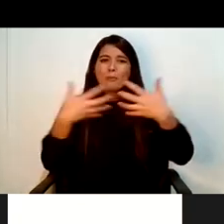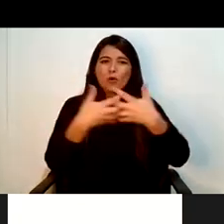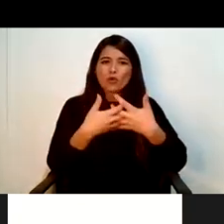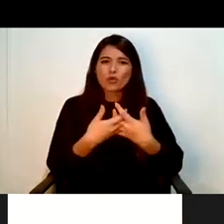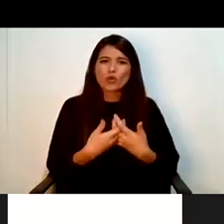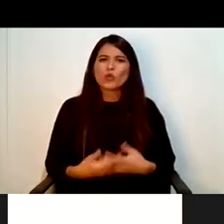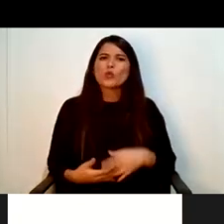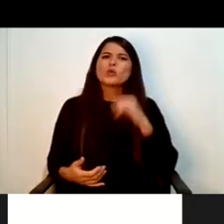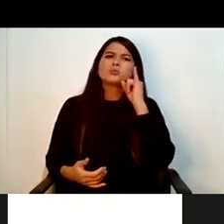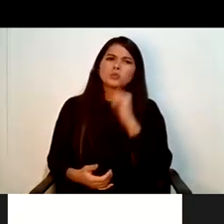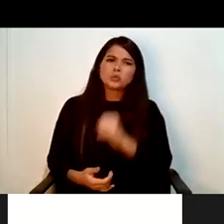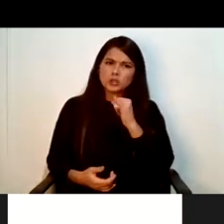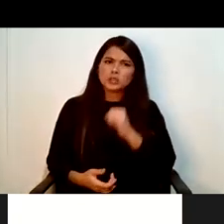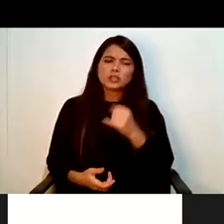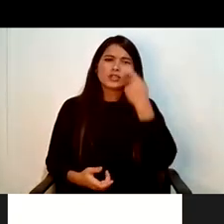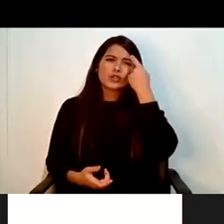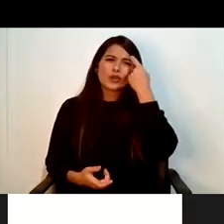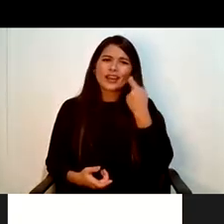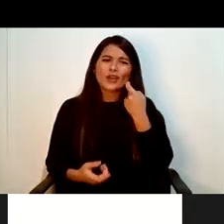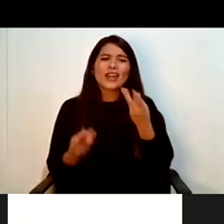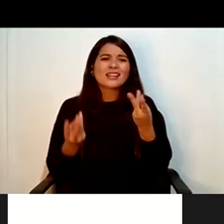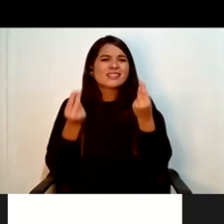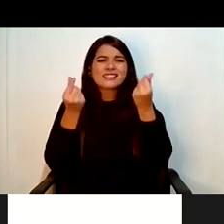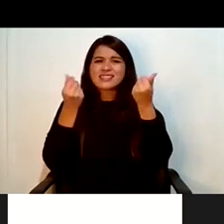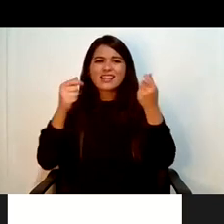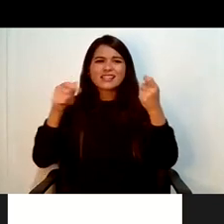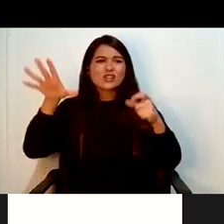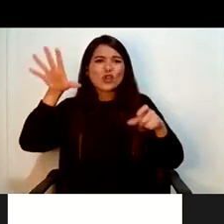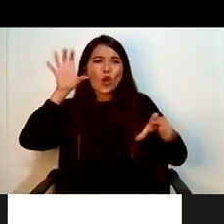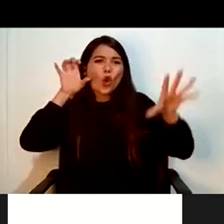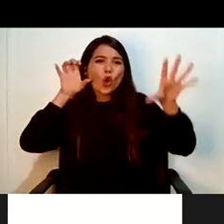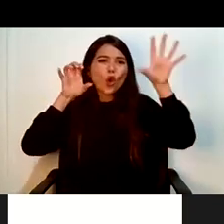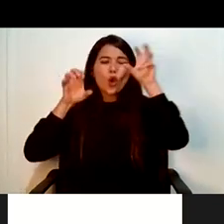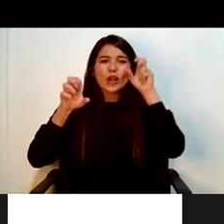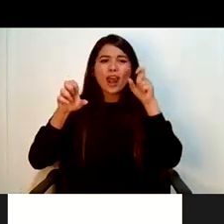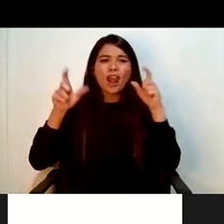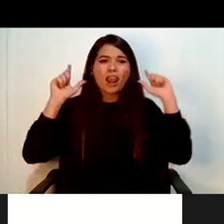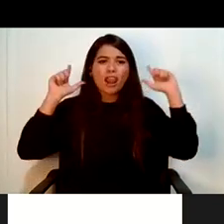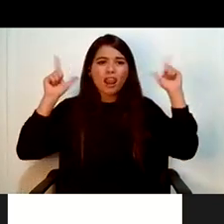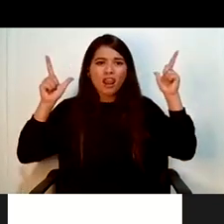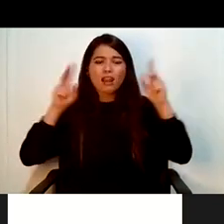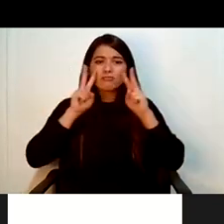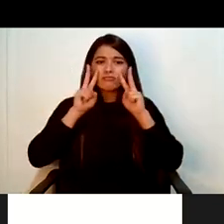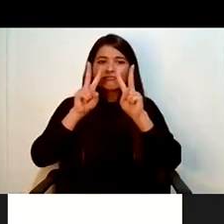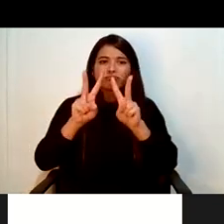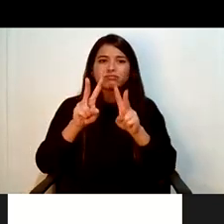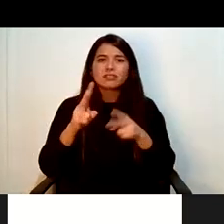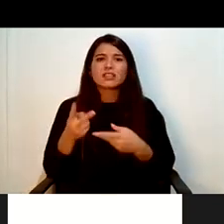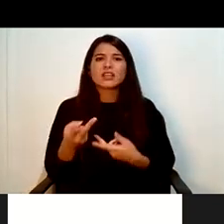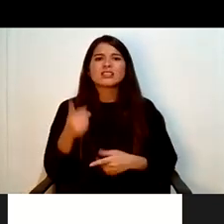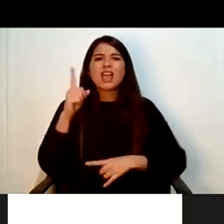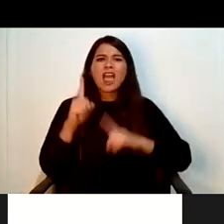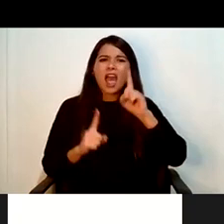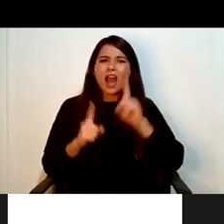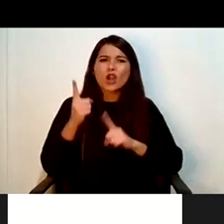Sí, totalmente. O sea, creo que lo sensorial, y por eso no, lo sensorial es algo que